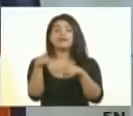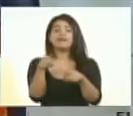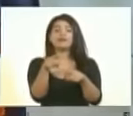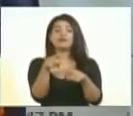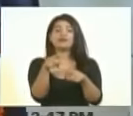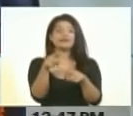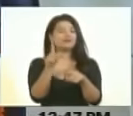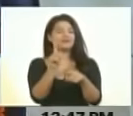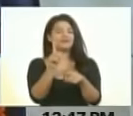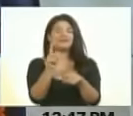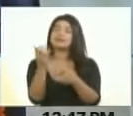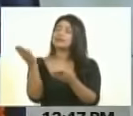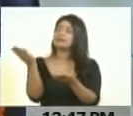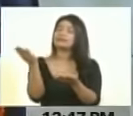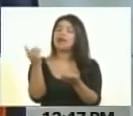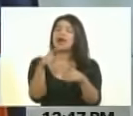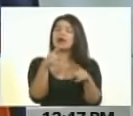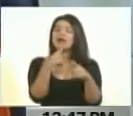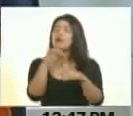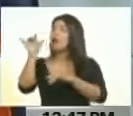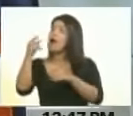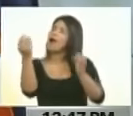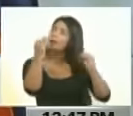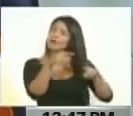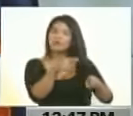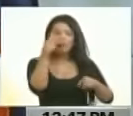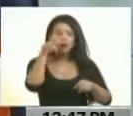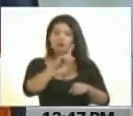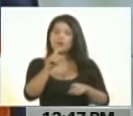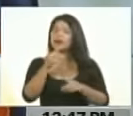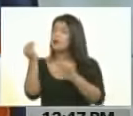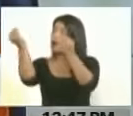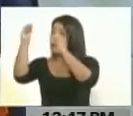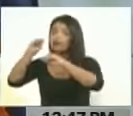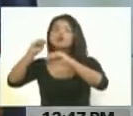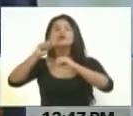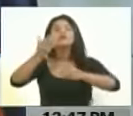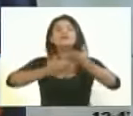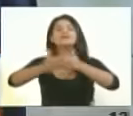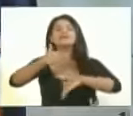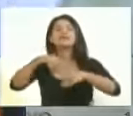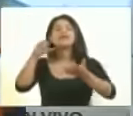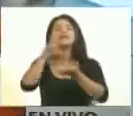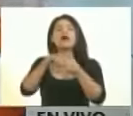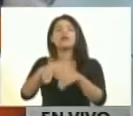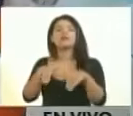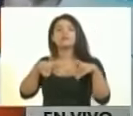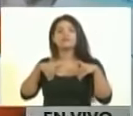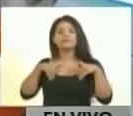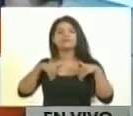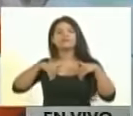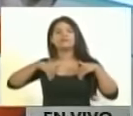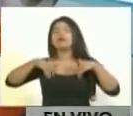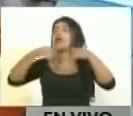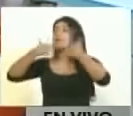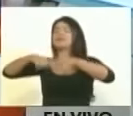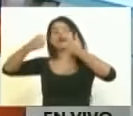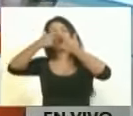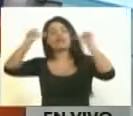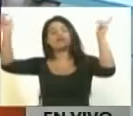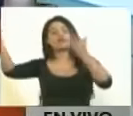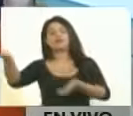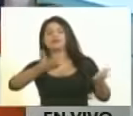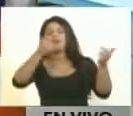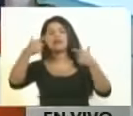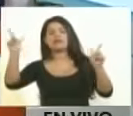No. A promover acuerdos de libre comercio que afectan a todos los trabajadores